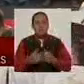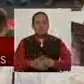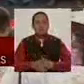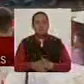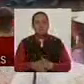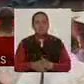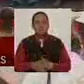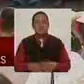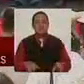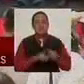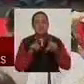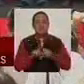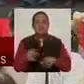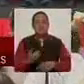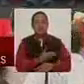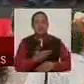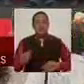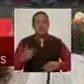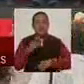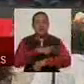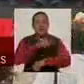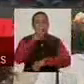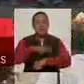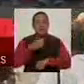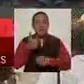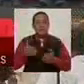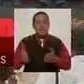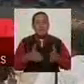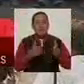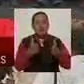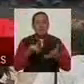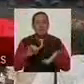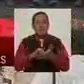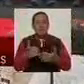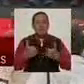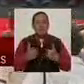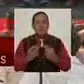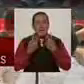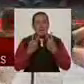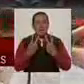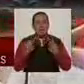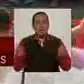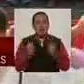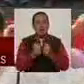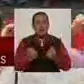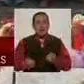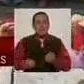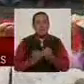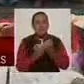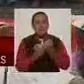el Gobierno Regional de Amazonas, que tiene que ver con impulsar